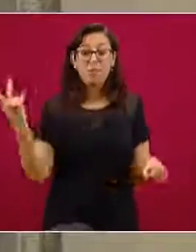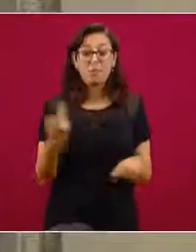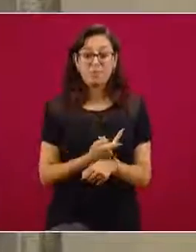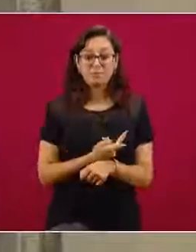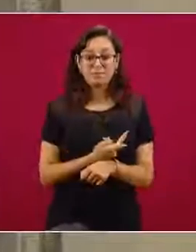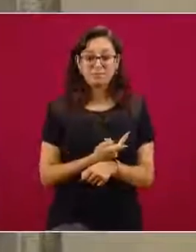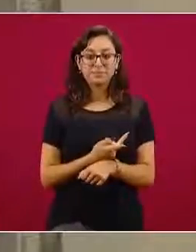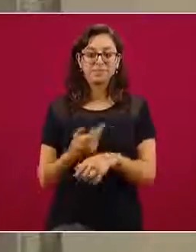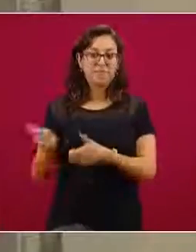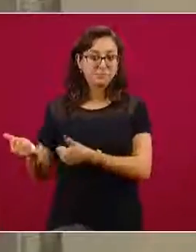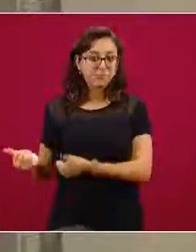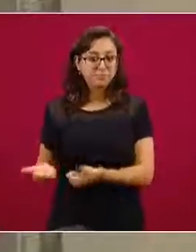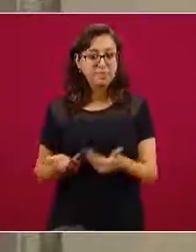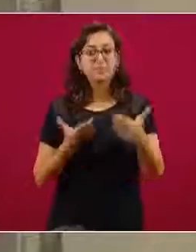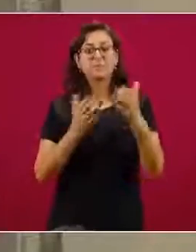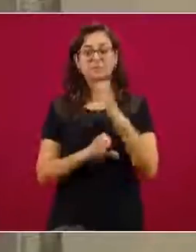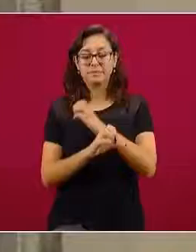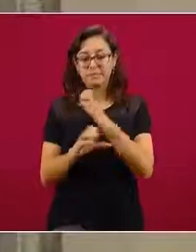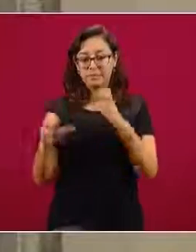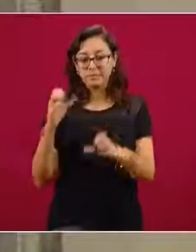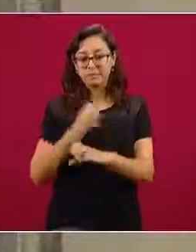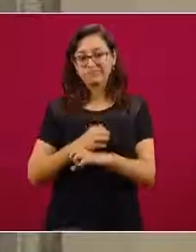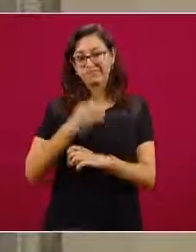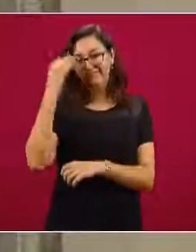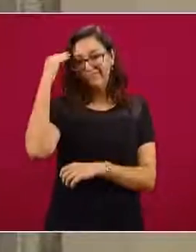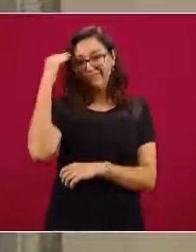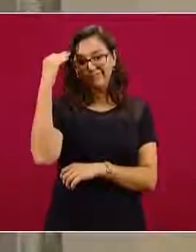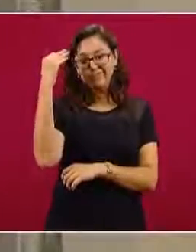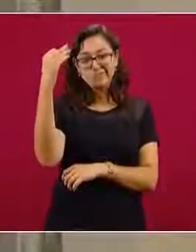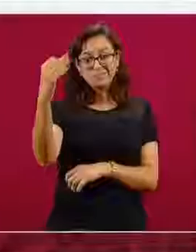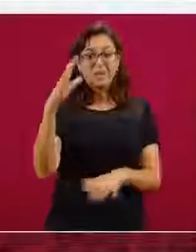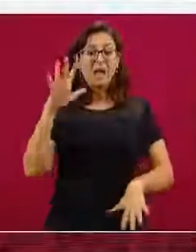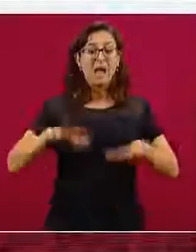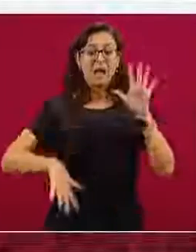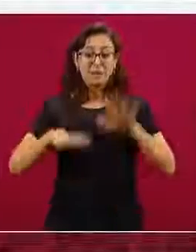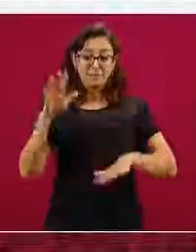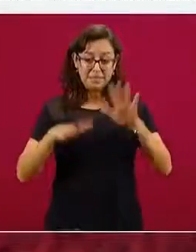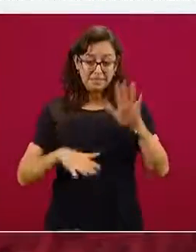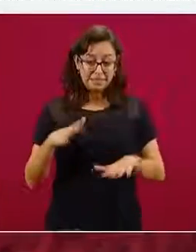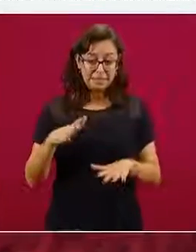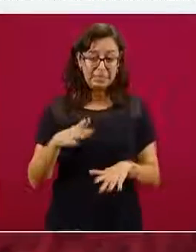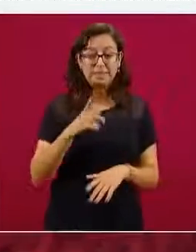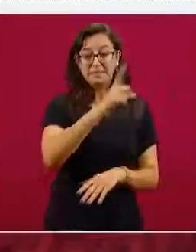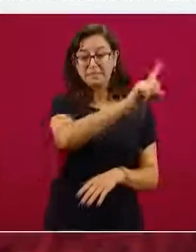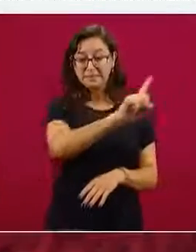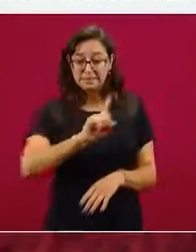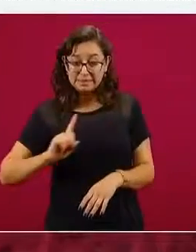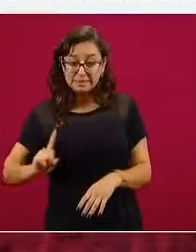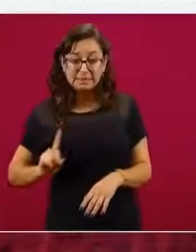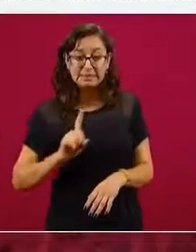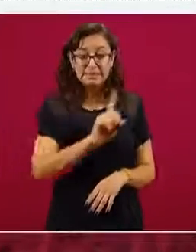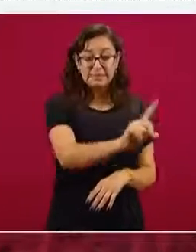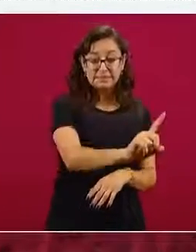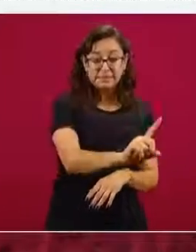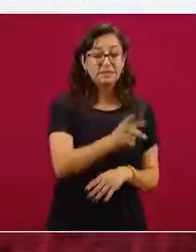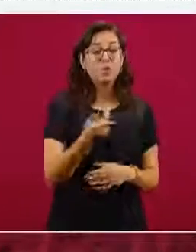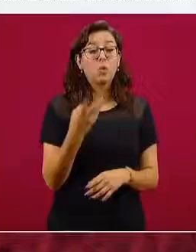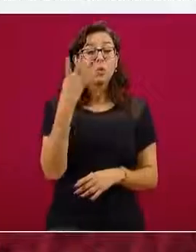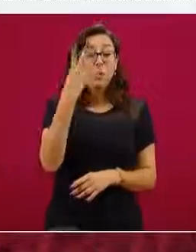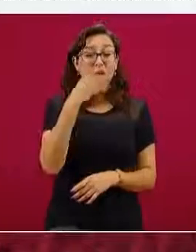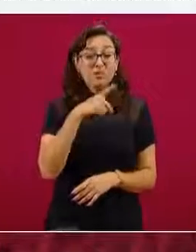tiempos de traslado muy elevados. Hemos identificado que hay familias que tardan hasta 4 horas solamente en ir a la ciudad y